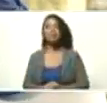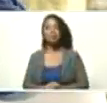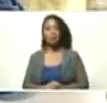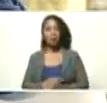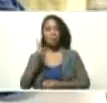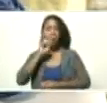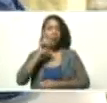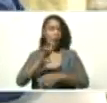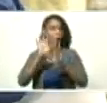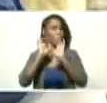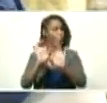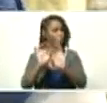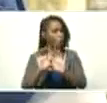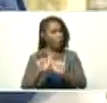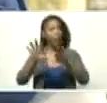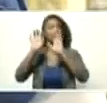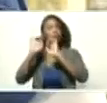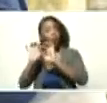Mentira, esto era un chiste.